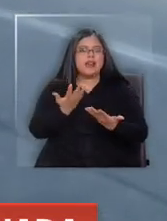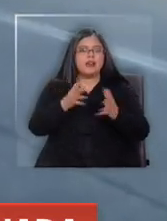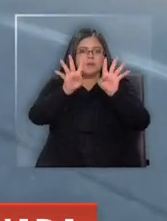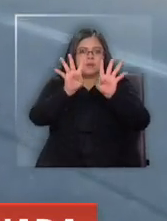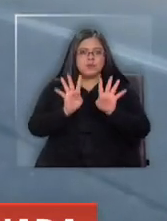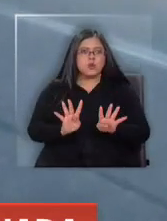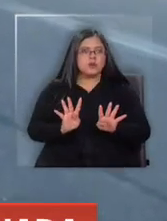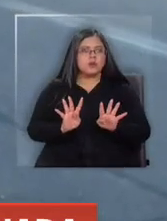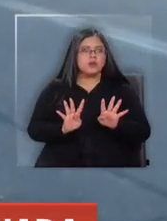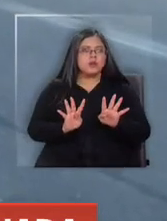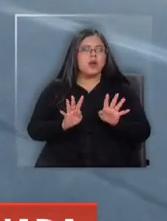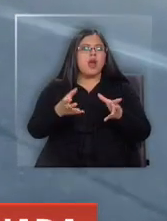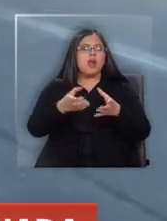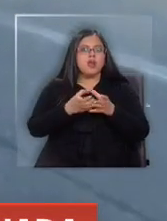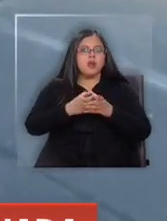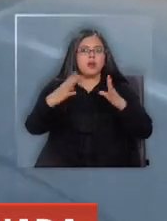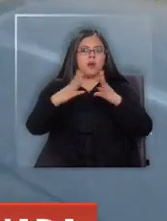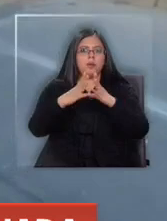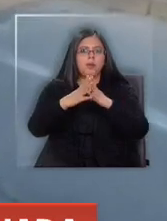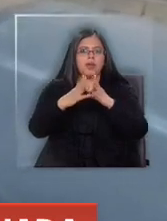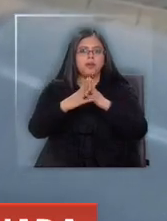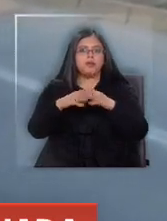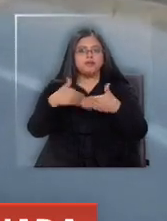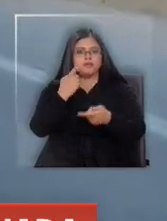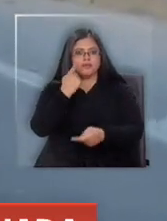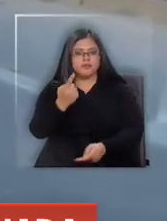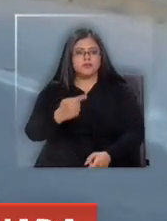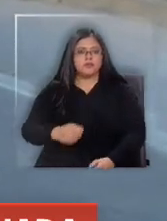una alta presencia de funcionarios del Ejército. Rodrigo.